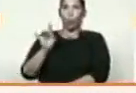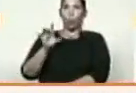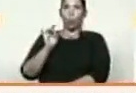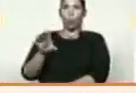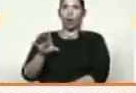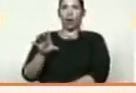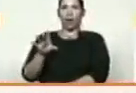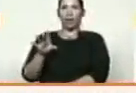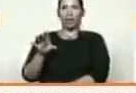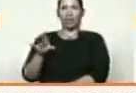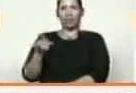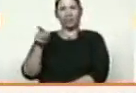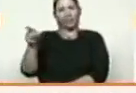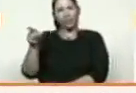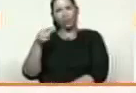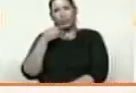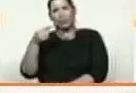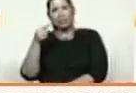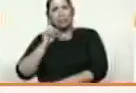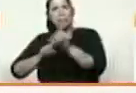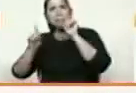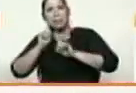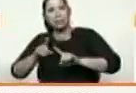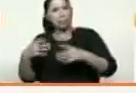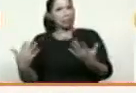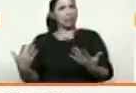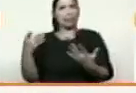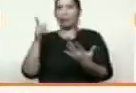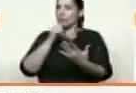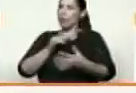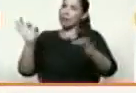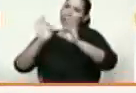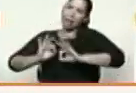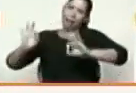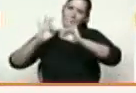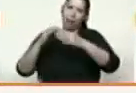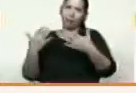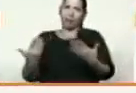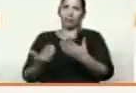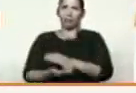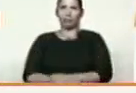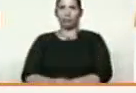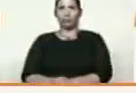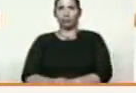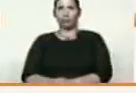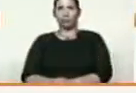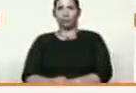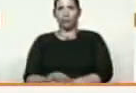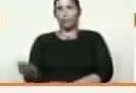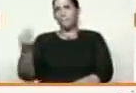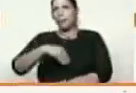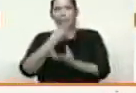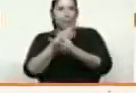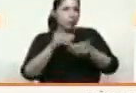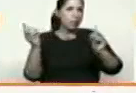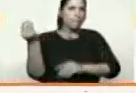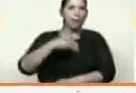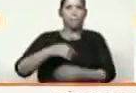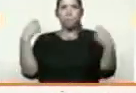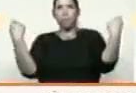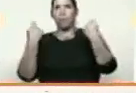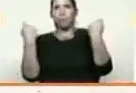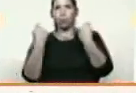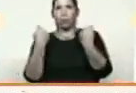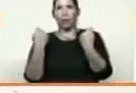es que eso no es verdad, no hay nada más democrático. No hay nada más popular, no